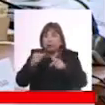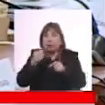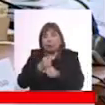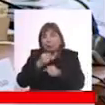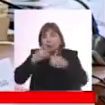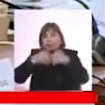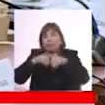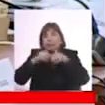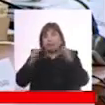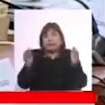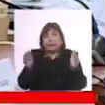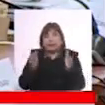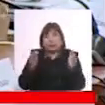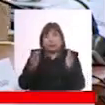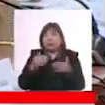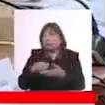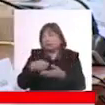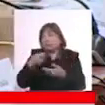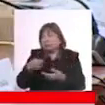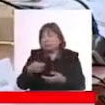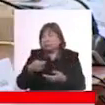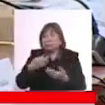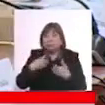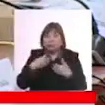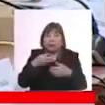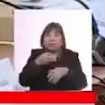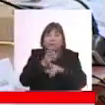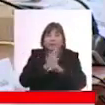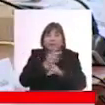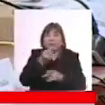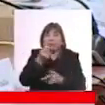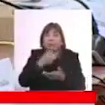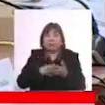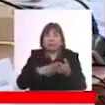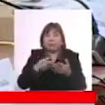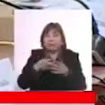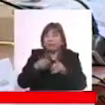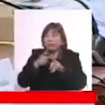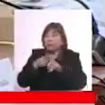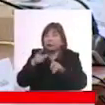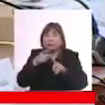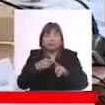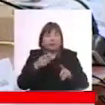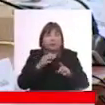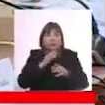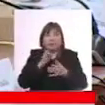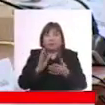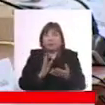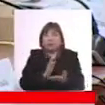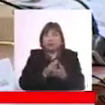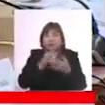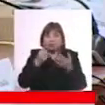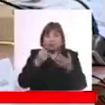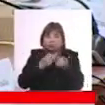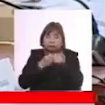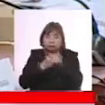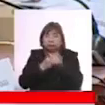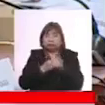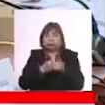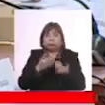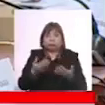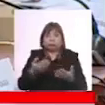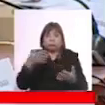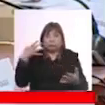cambios. Repito, las medidas que hemos discutido son parte de Impulso Perú y buscan atacar diferentes problemas, apoyo a los